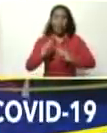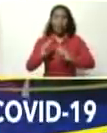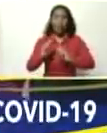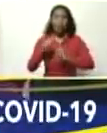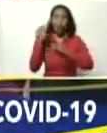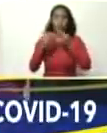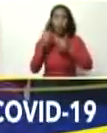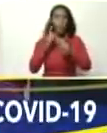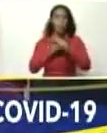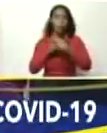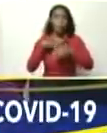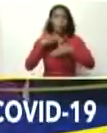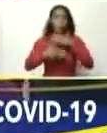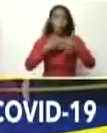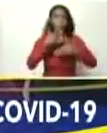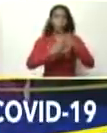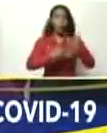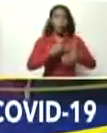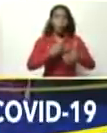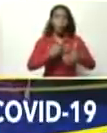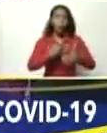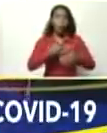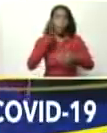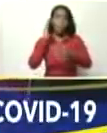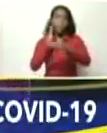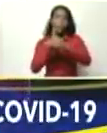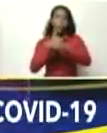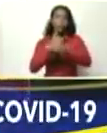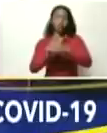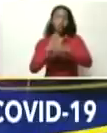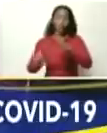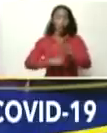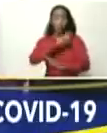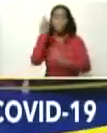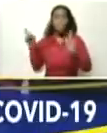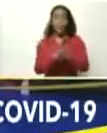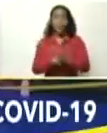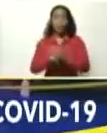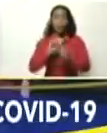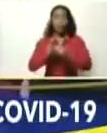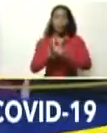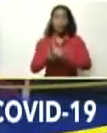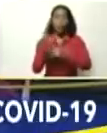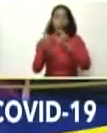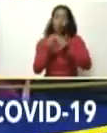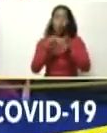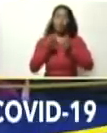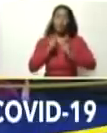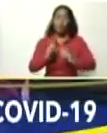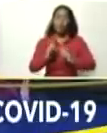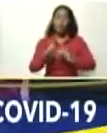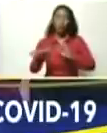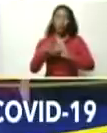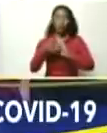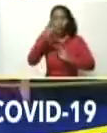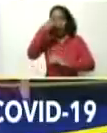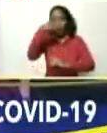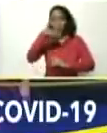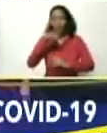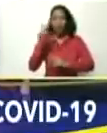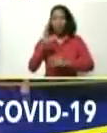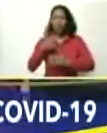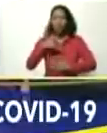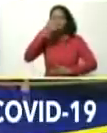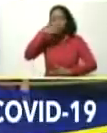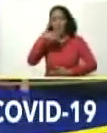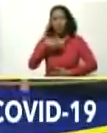están apareciendo poco a poco, que corten el coronavirus. Como hay tratamientos contra la gripe. No, que tengo